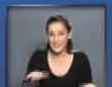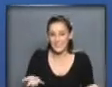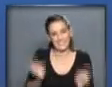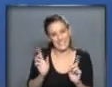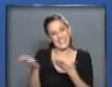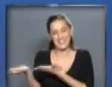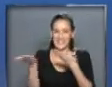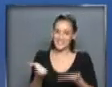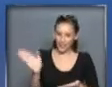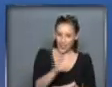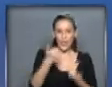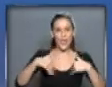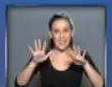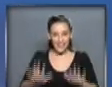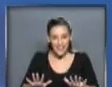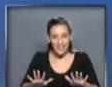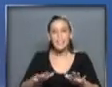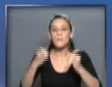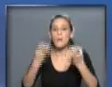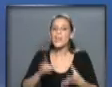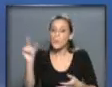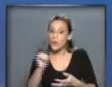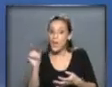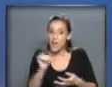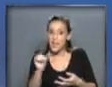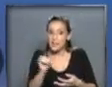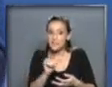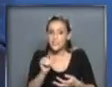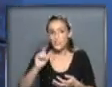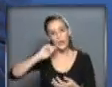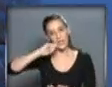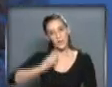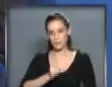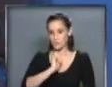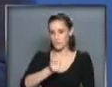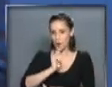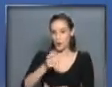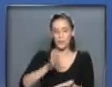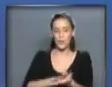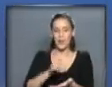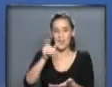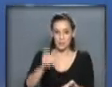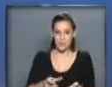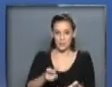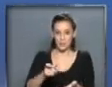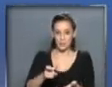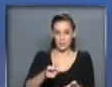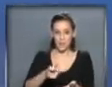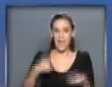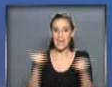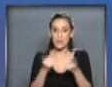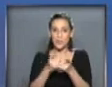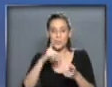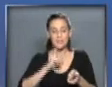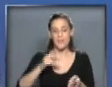invito a ustedes a que se queden, porque en un rato este hermoso móvil del turco en este resumen de noticias de